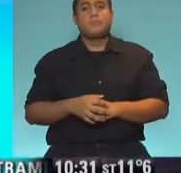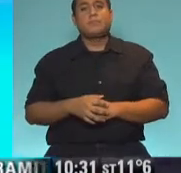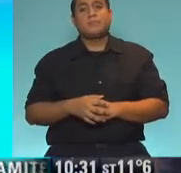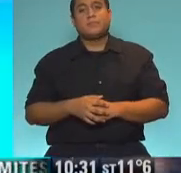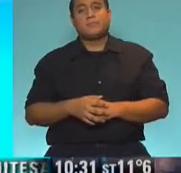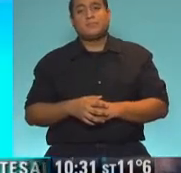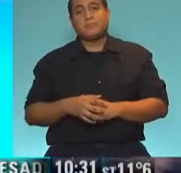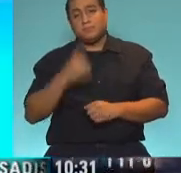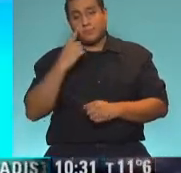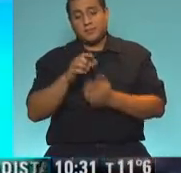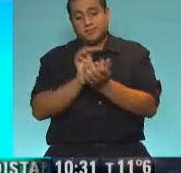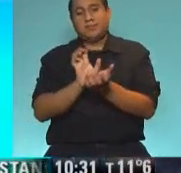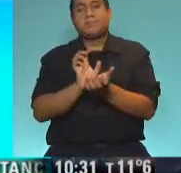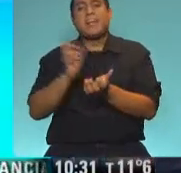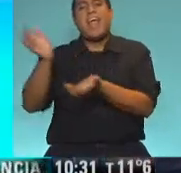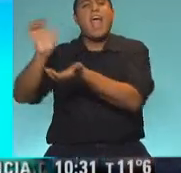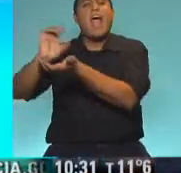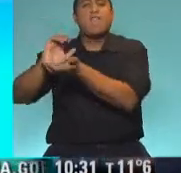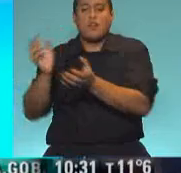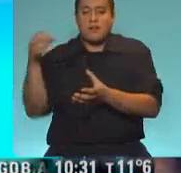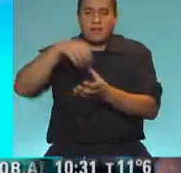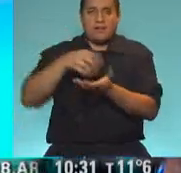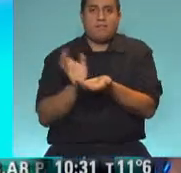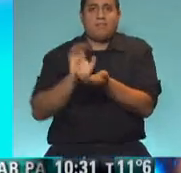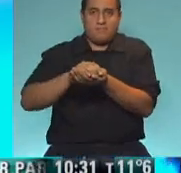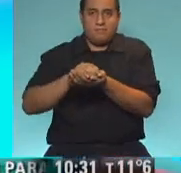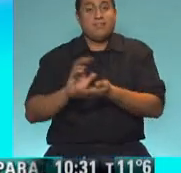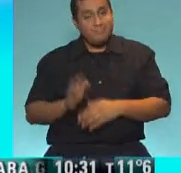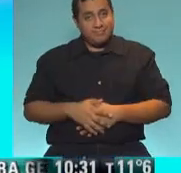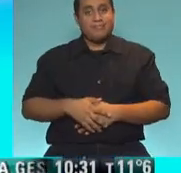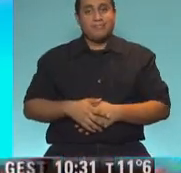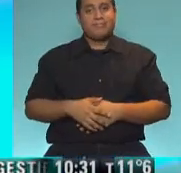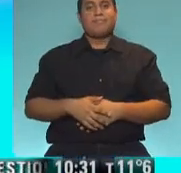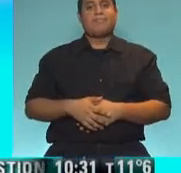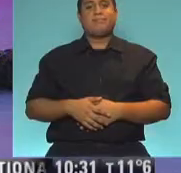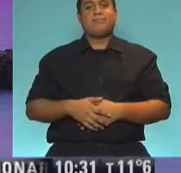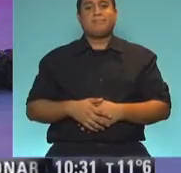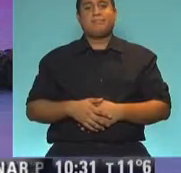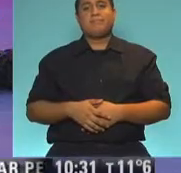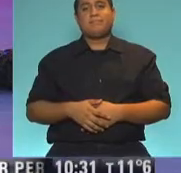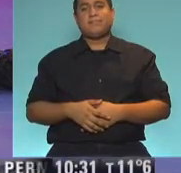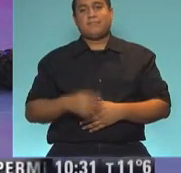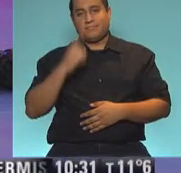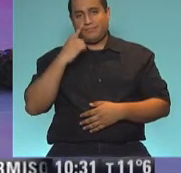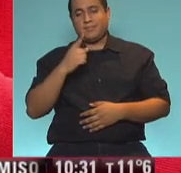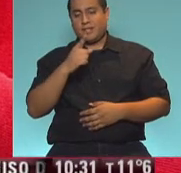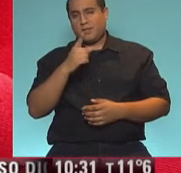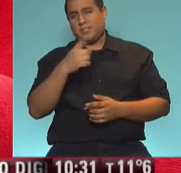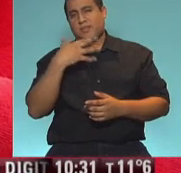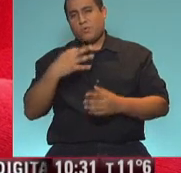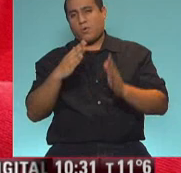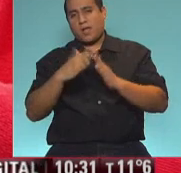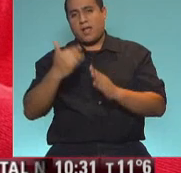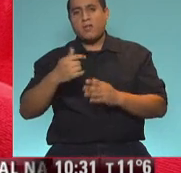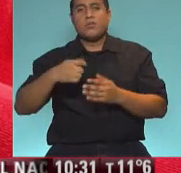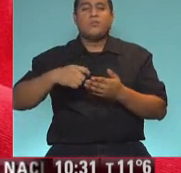manos. Cada uno con su mate. Miren. Una jabonera. Ah. Bien. De estos hermanitos seguro que hay un montón en casa. Claro que